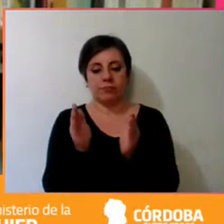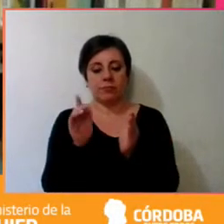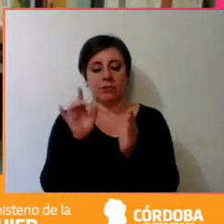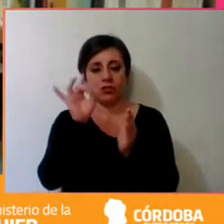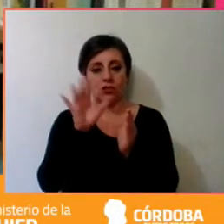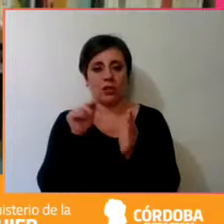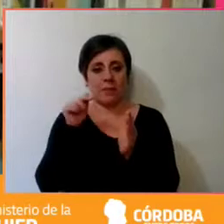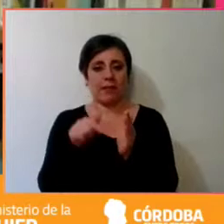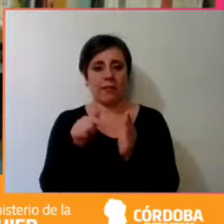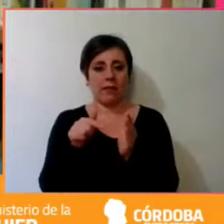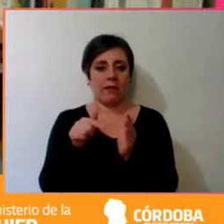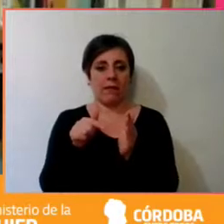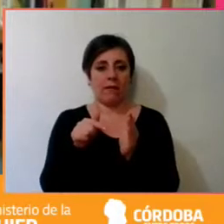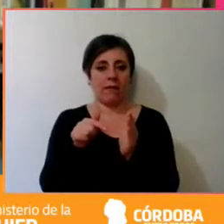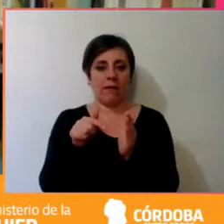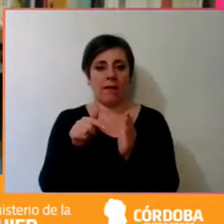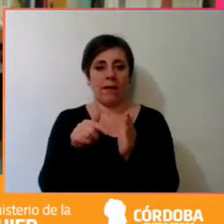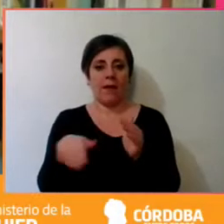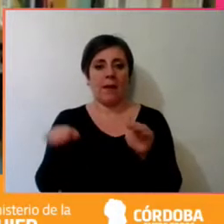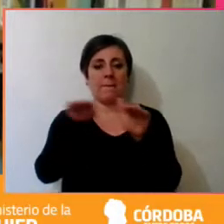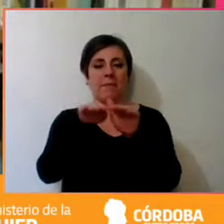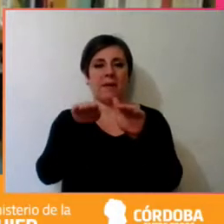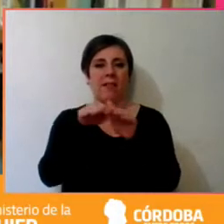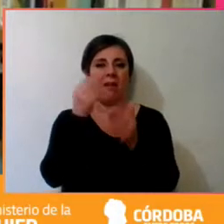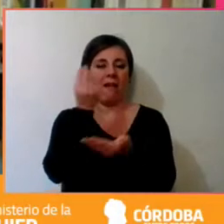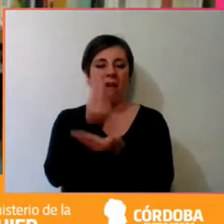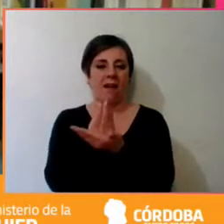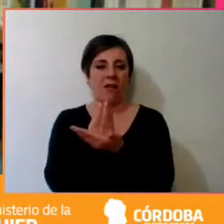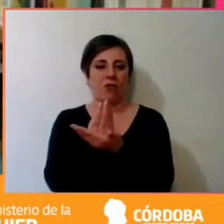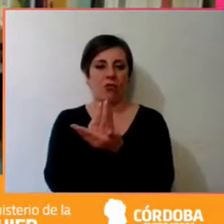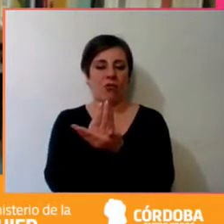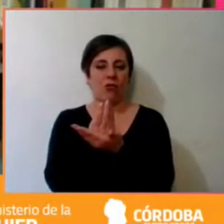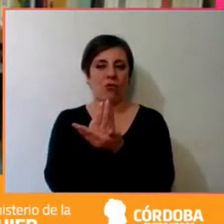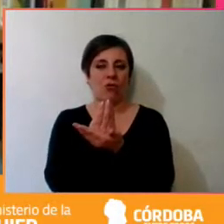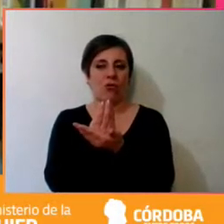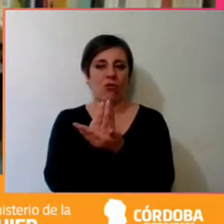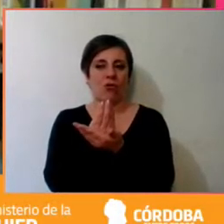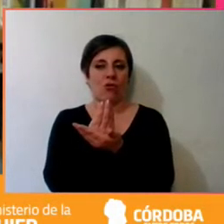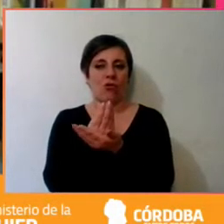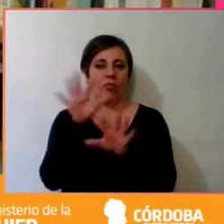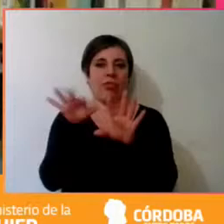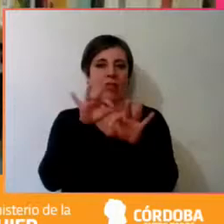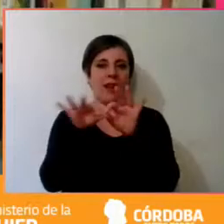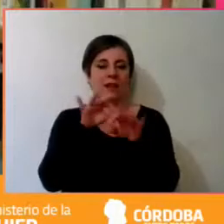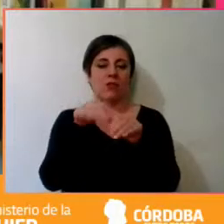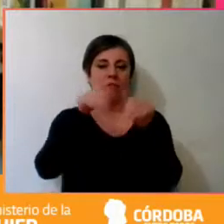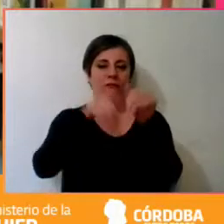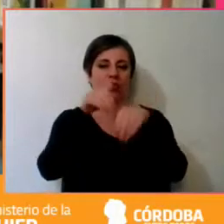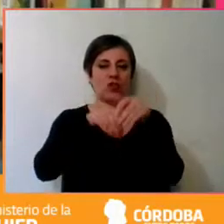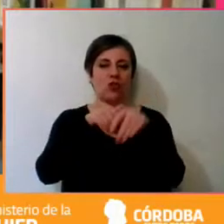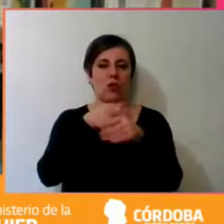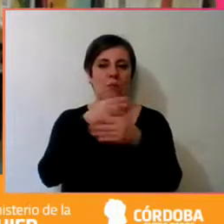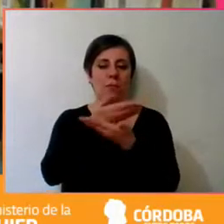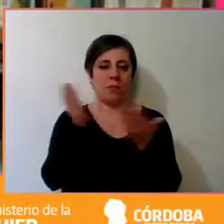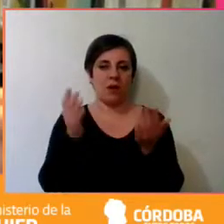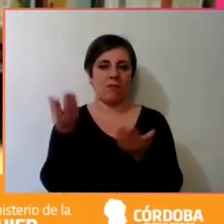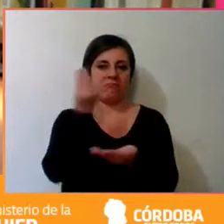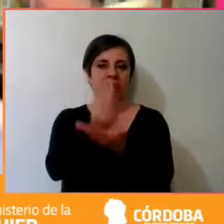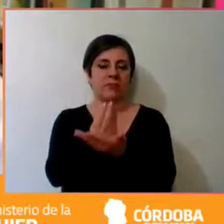tema de la paridad en cargos, en puestos de elección popular, en cargos públicos, y debe